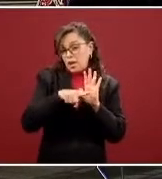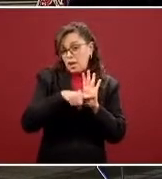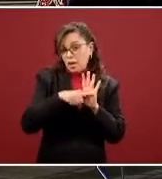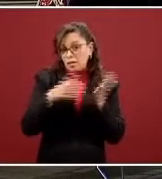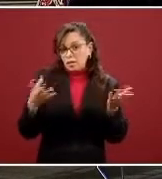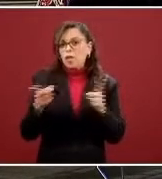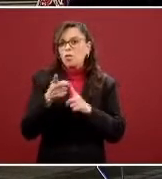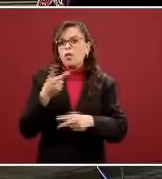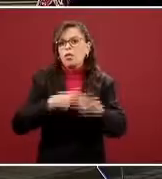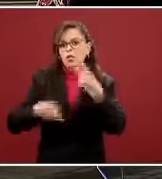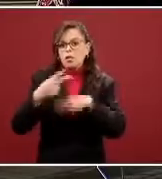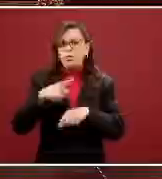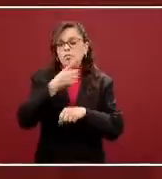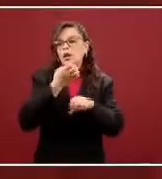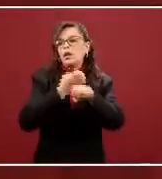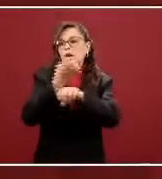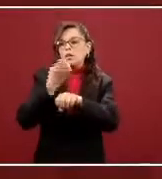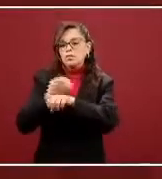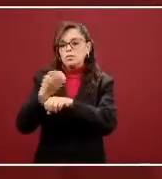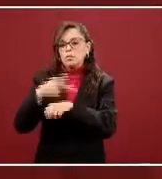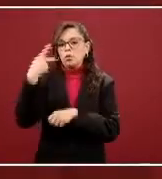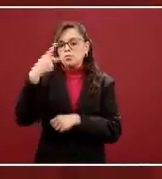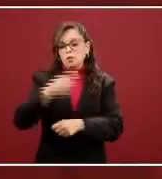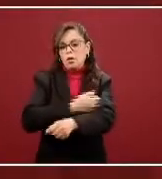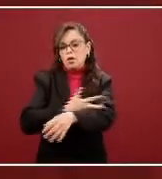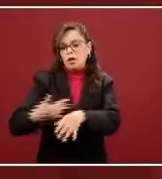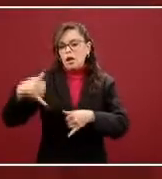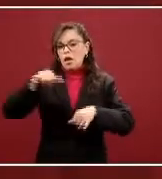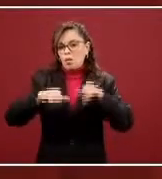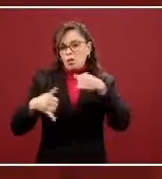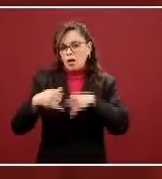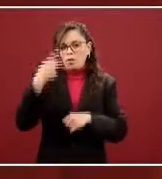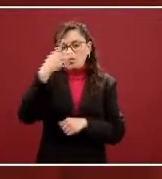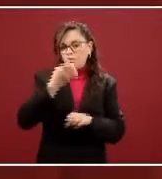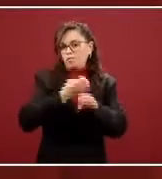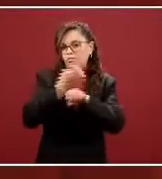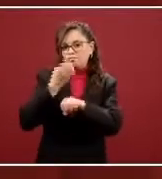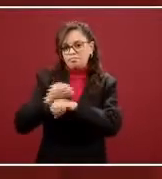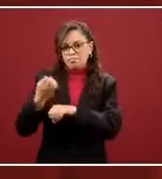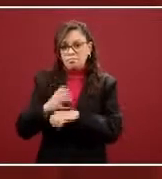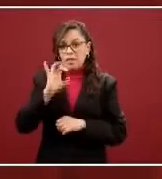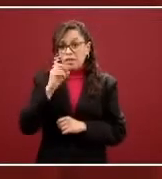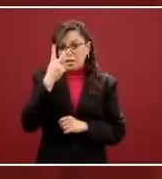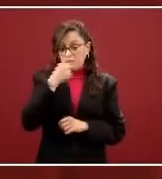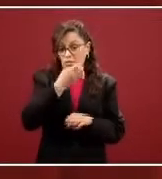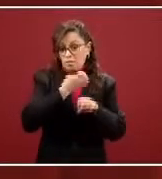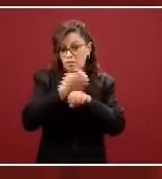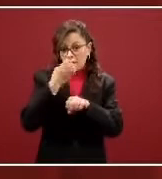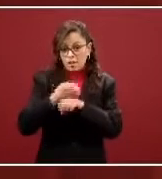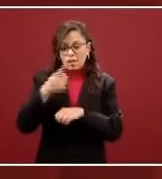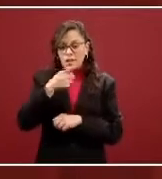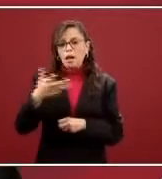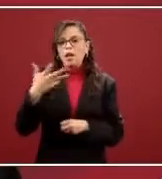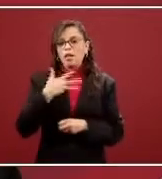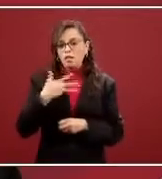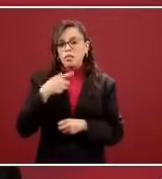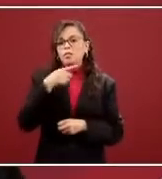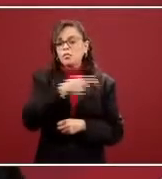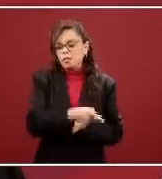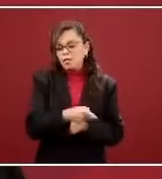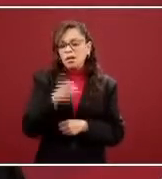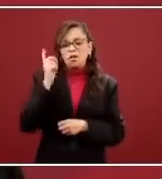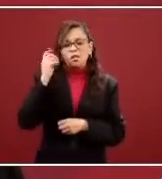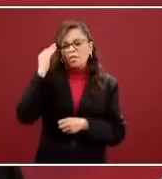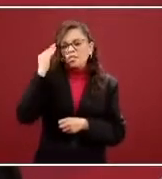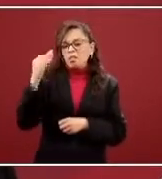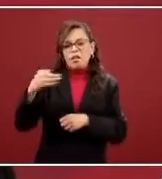los laboratorios estatales de salud pública. Entonces, los 32 estados están permanentemente y en todo momento capturando. En